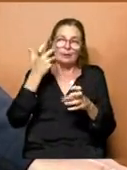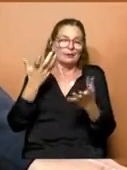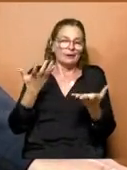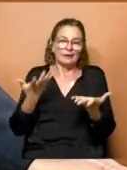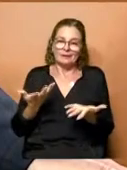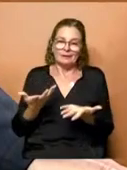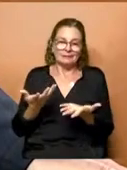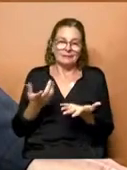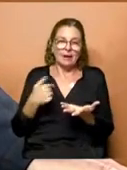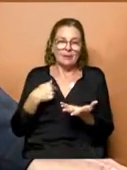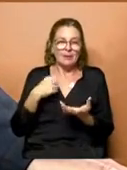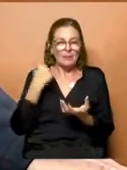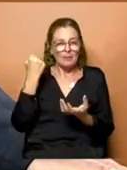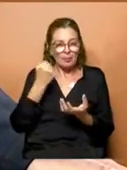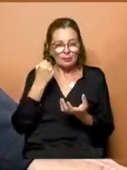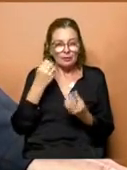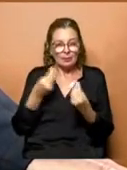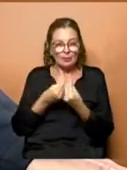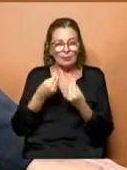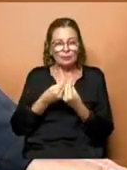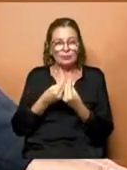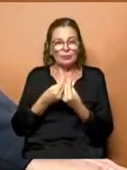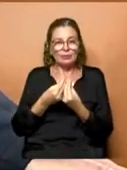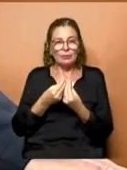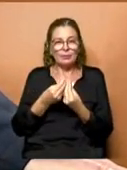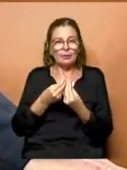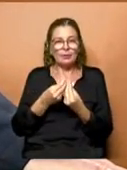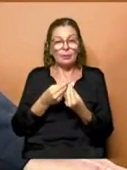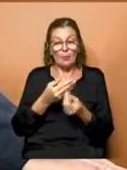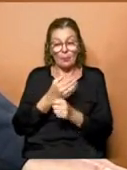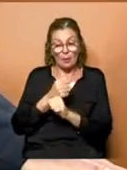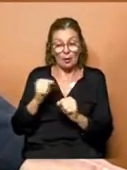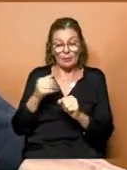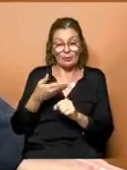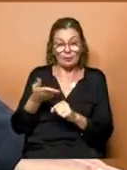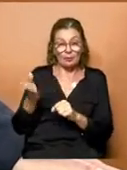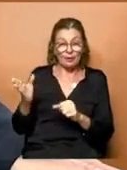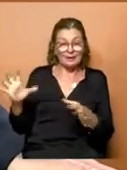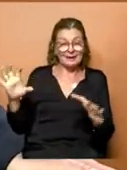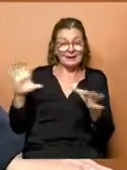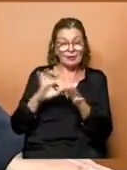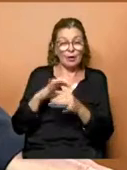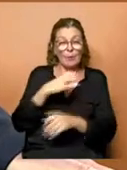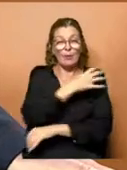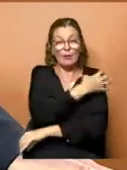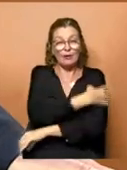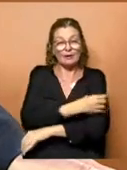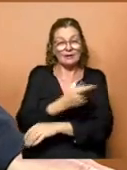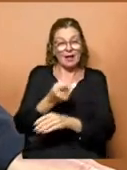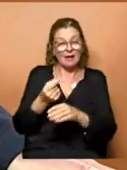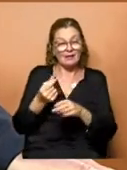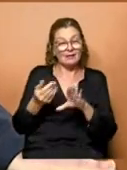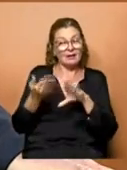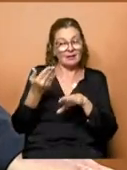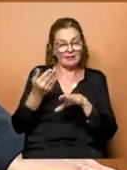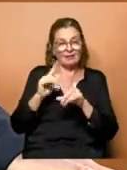Pero a mí me importa mucho, y seguro que lo vamos a poder ver con los invitados, es esta relación entre pobreza y riqueza, ¿no? No, es una